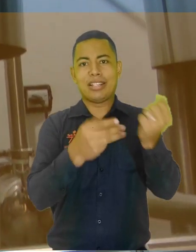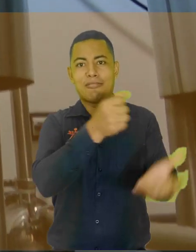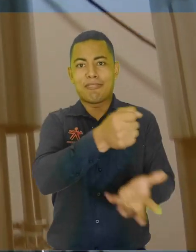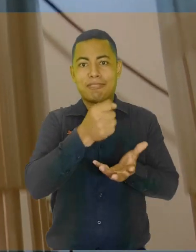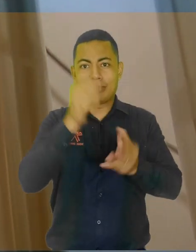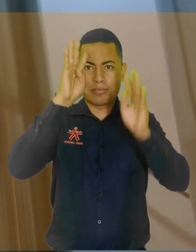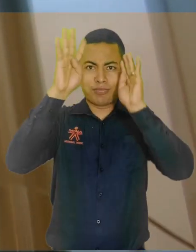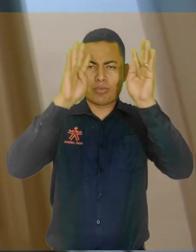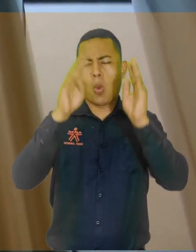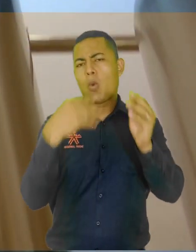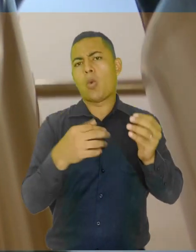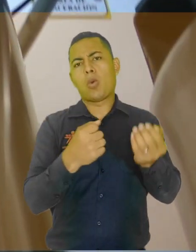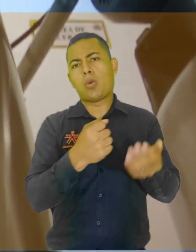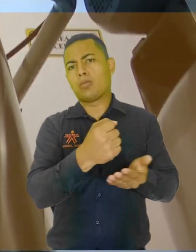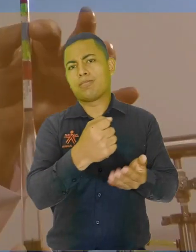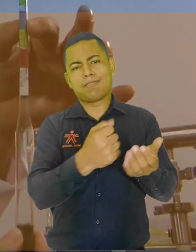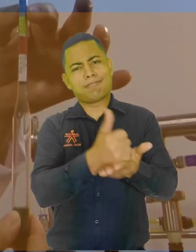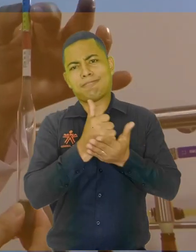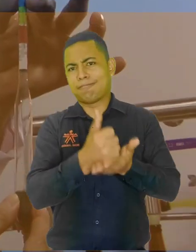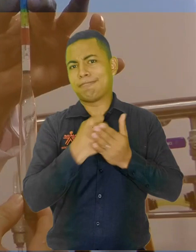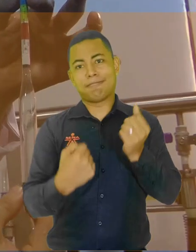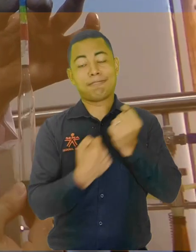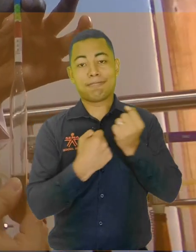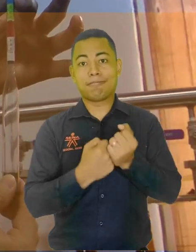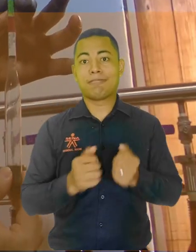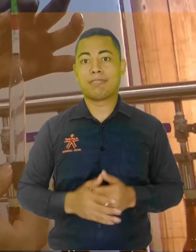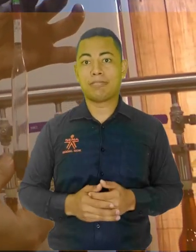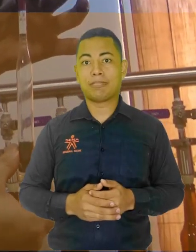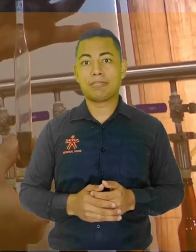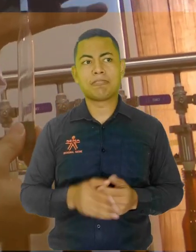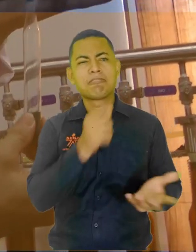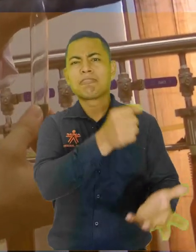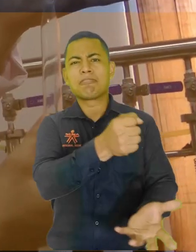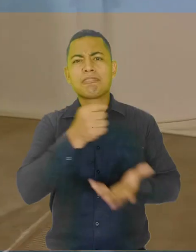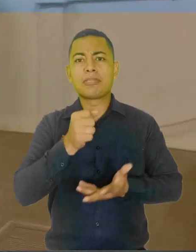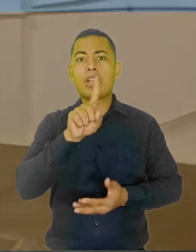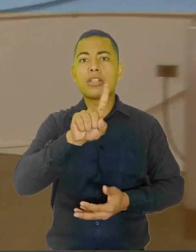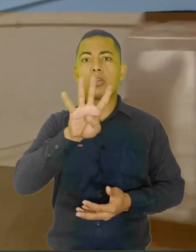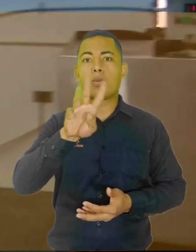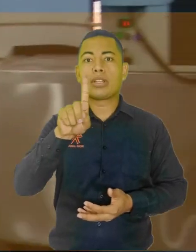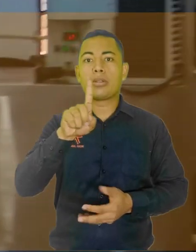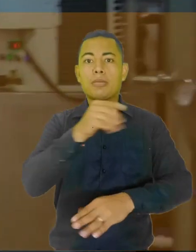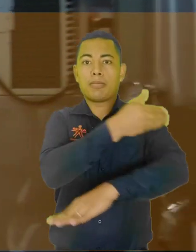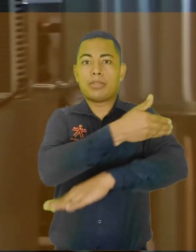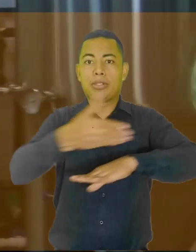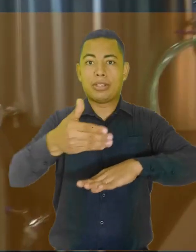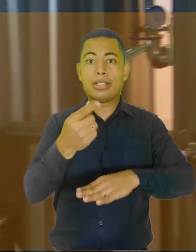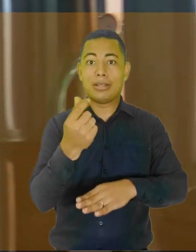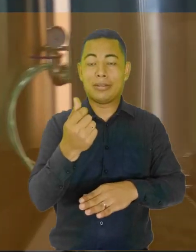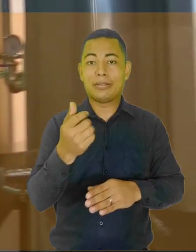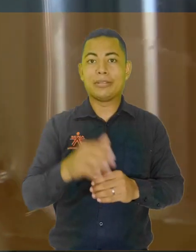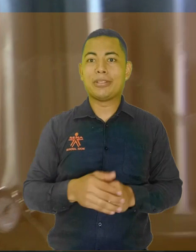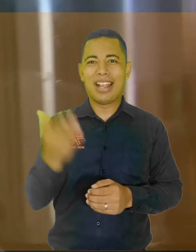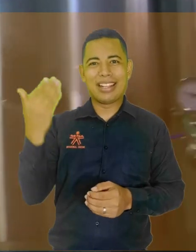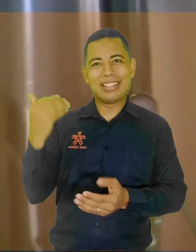estado apoyando desde el principio en este proceso. Somos beneficiarios de 141 millones de pesos en una convocatoria que